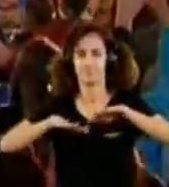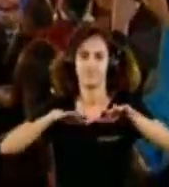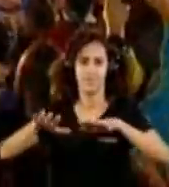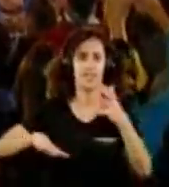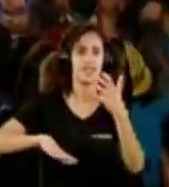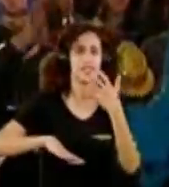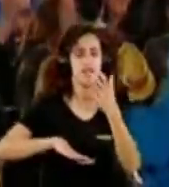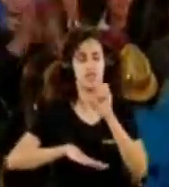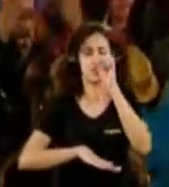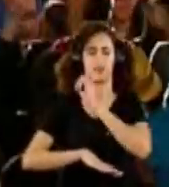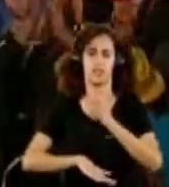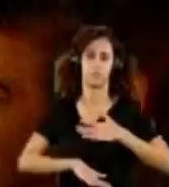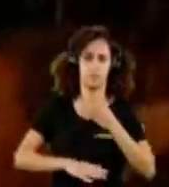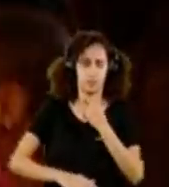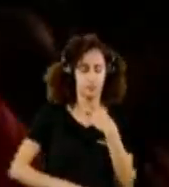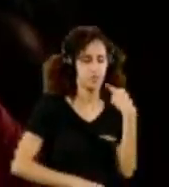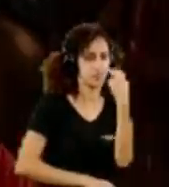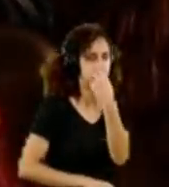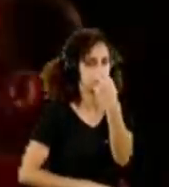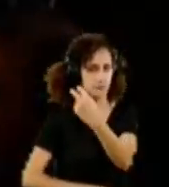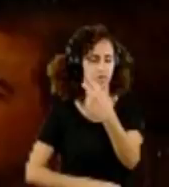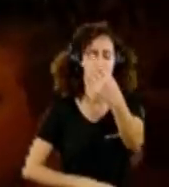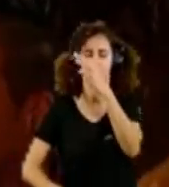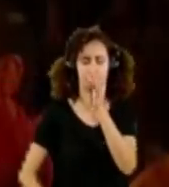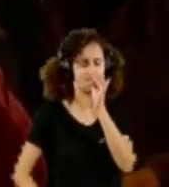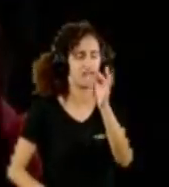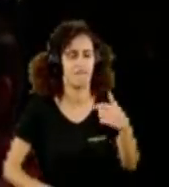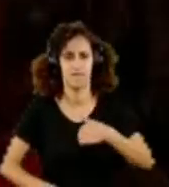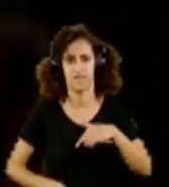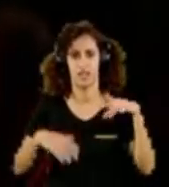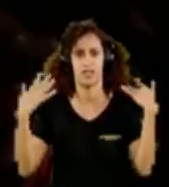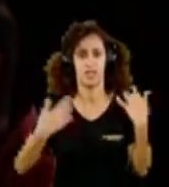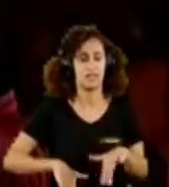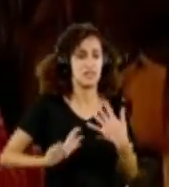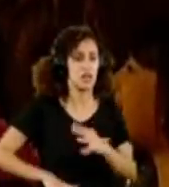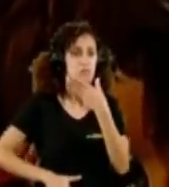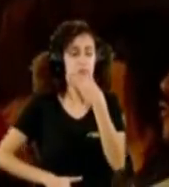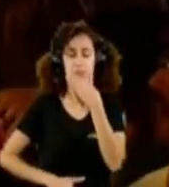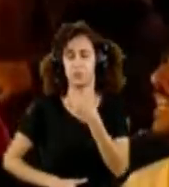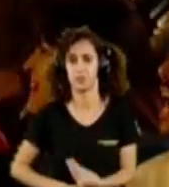Canciones, te juro que fue muy lindo.